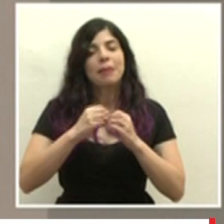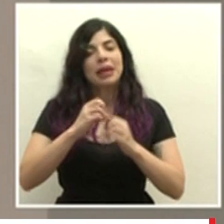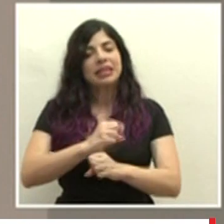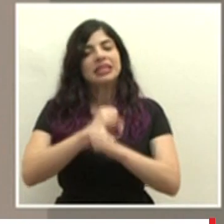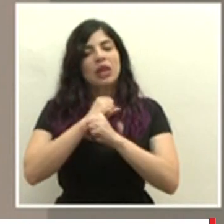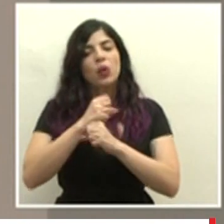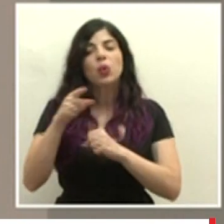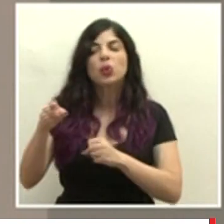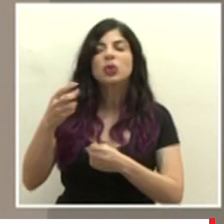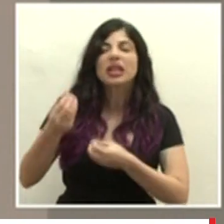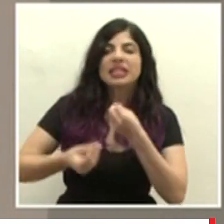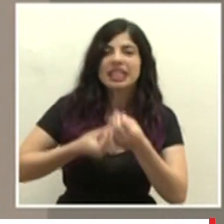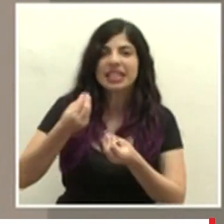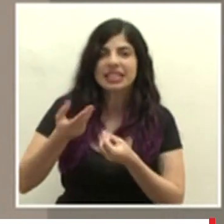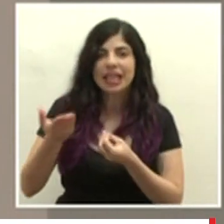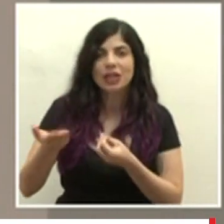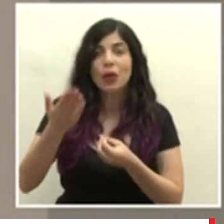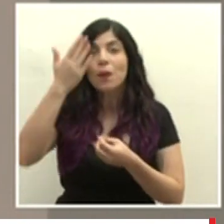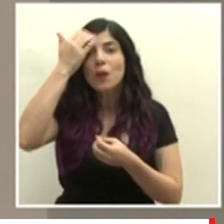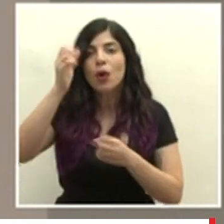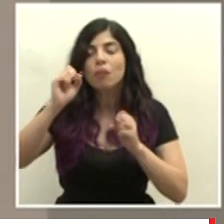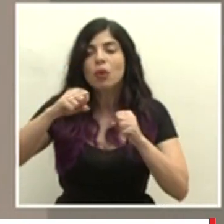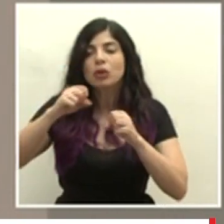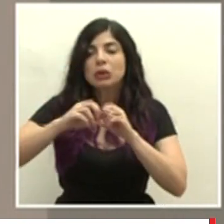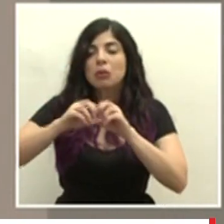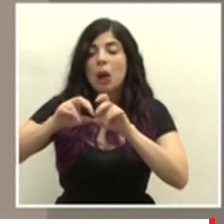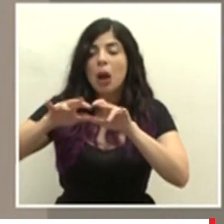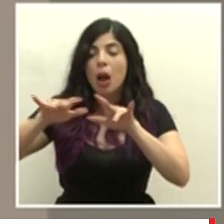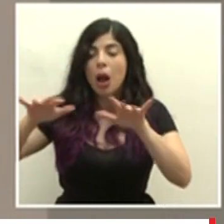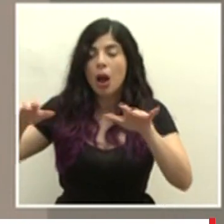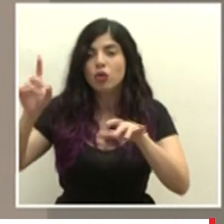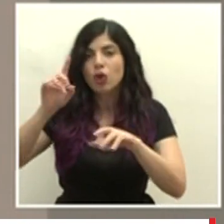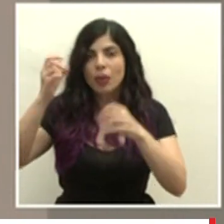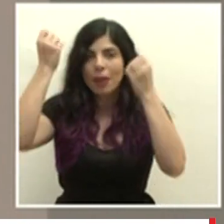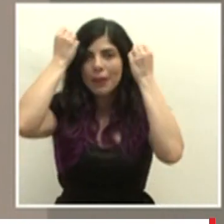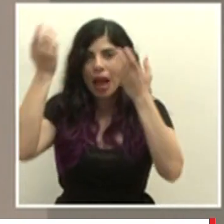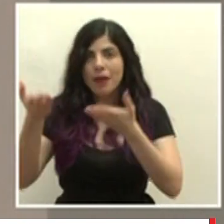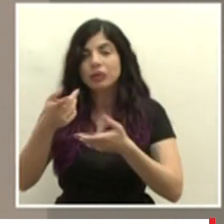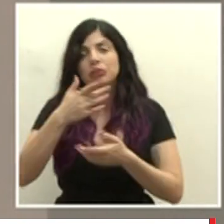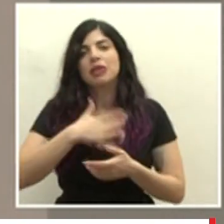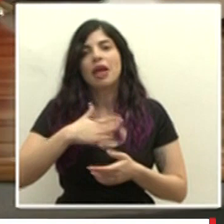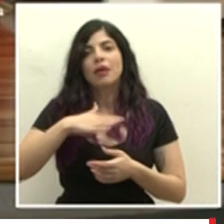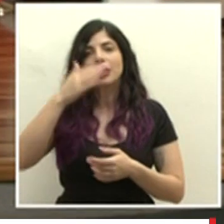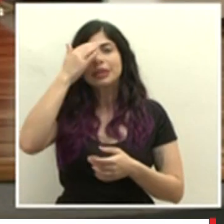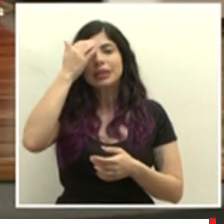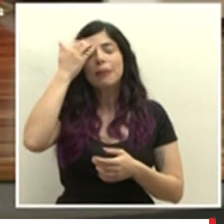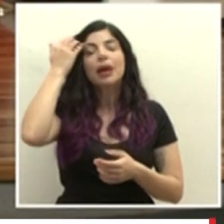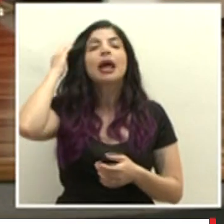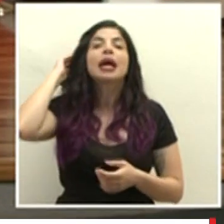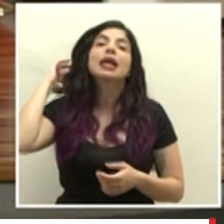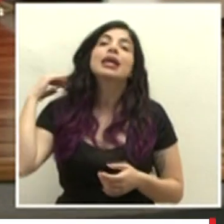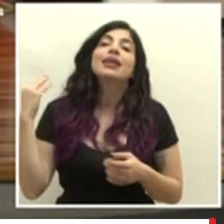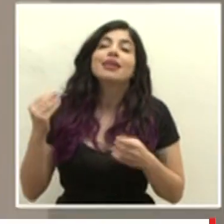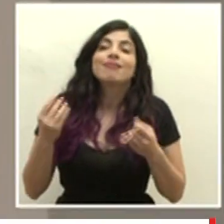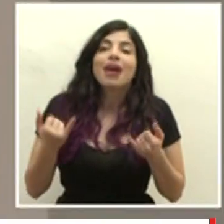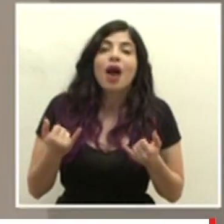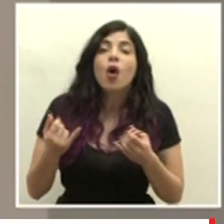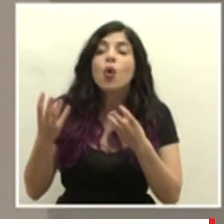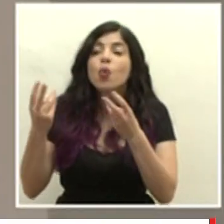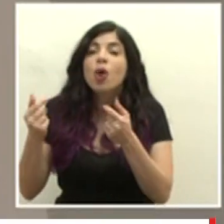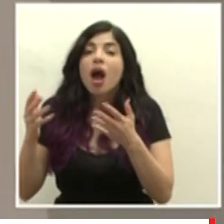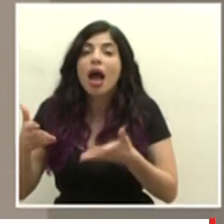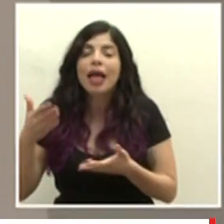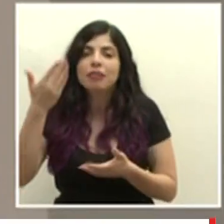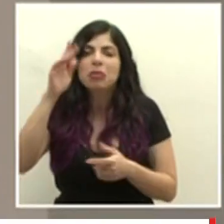es lo que está ocurriendo con el fenómeno de eventual transmisión de forma amplificada en Pavas. Y las pruebas en stock no las tengo acá, pero sí